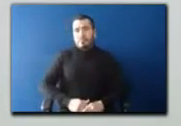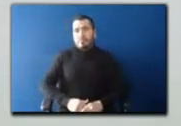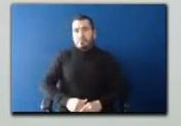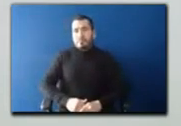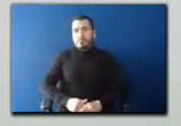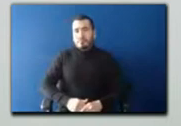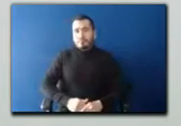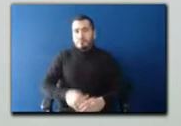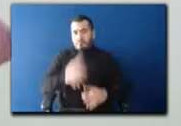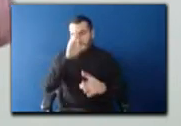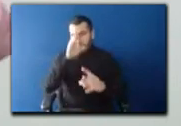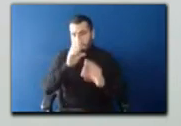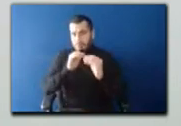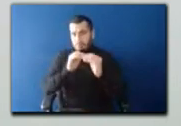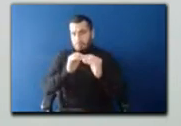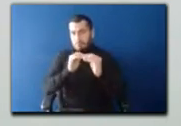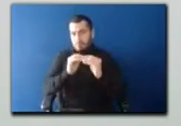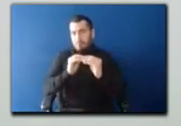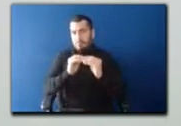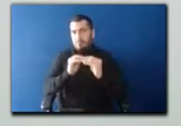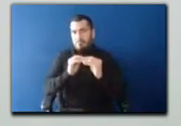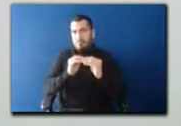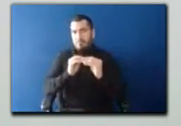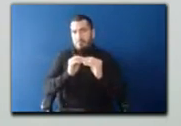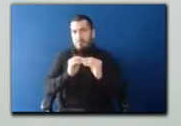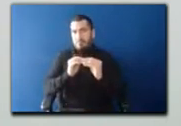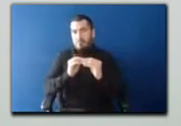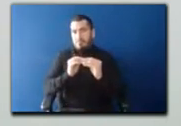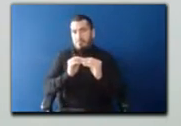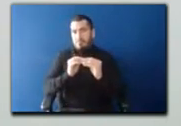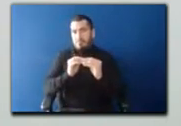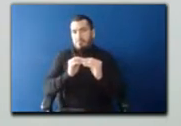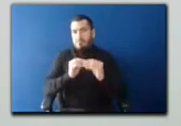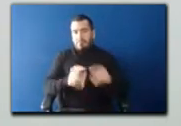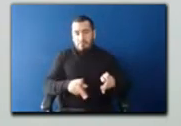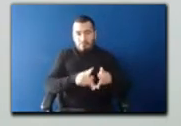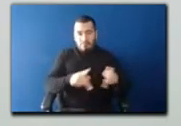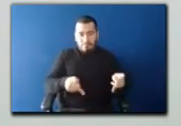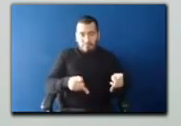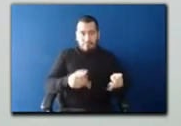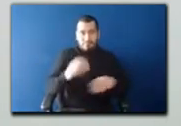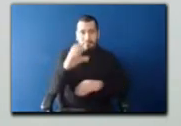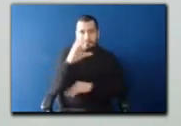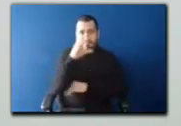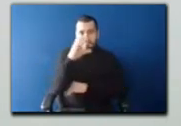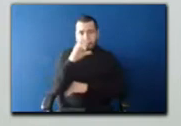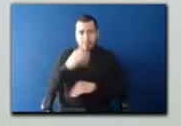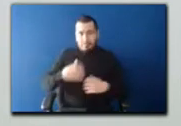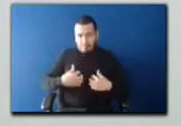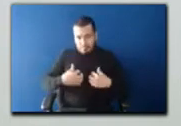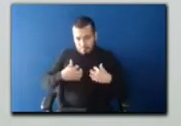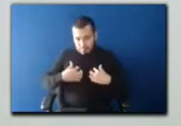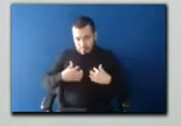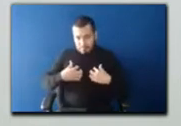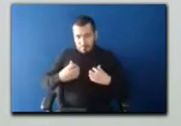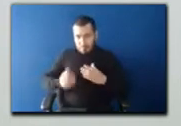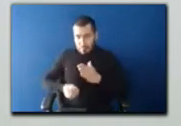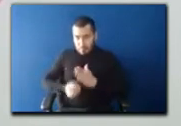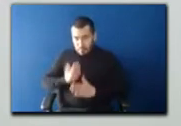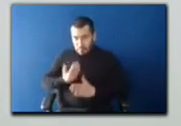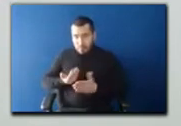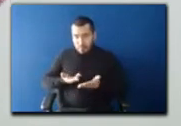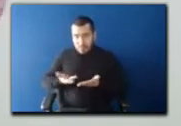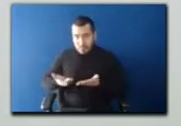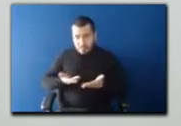Totalmente de acuerdo en que muchos de los colombianos tienen temor de abrir un producto, un servicio financiero, o porque no lo entienden, o